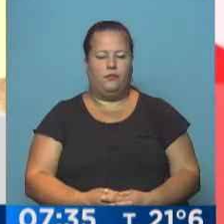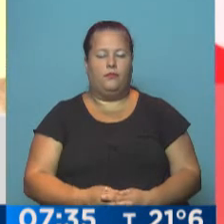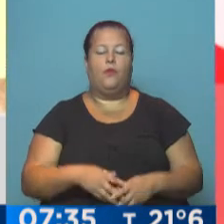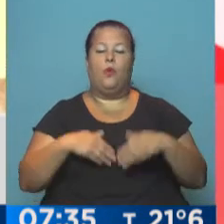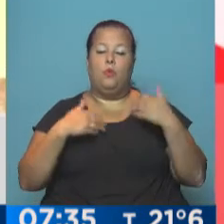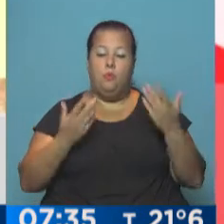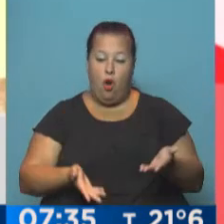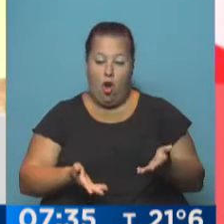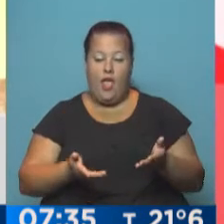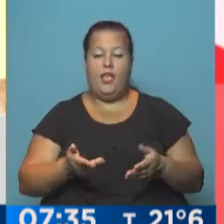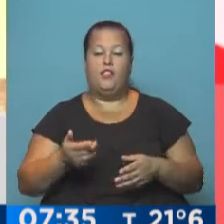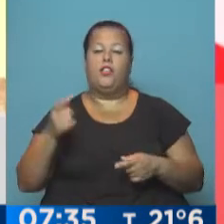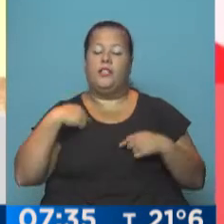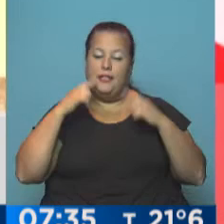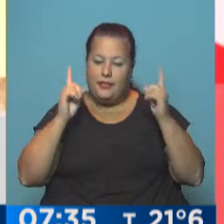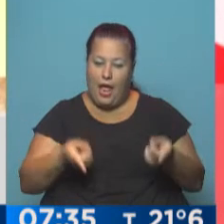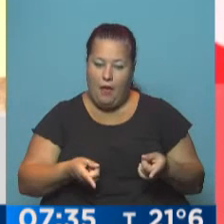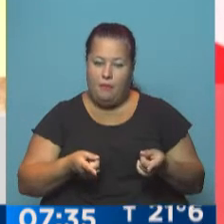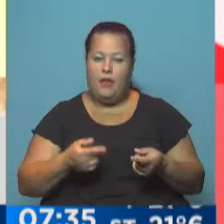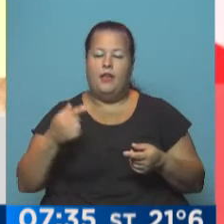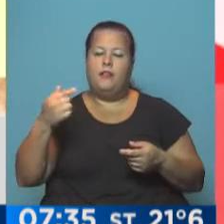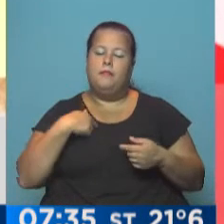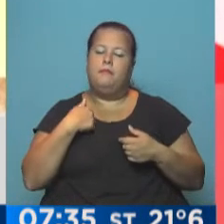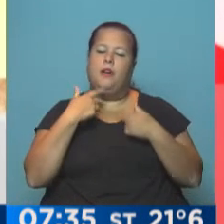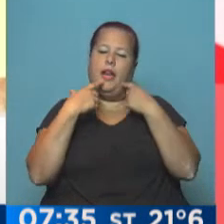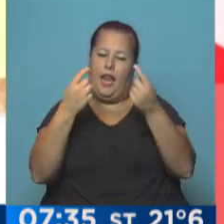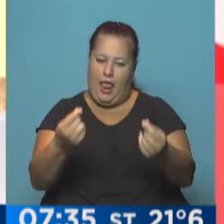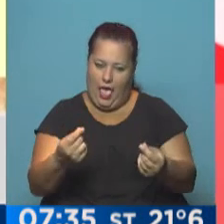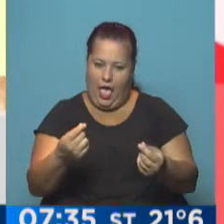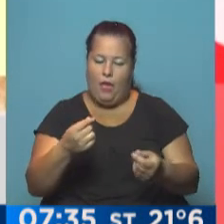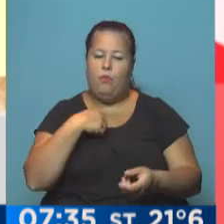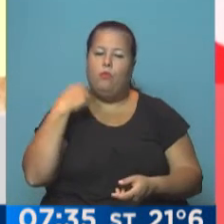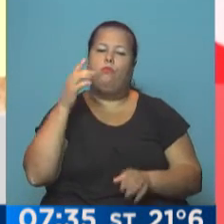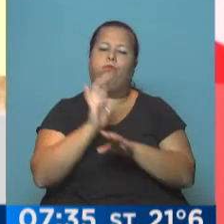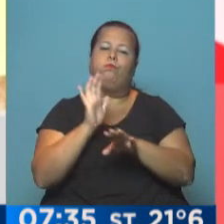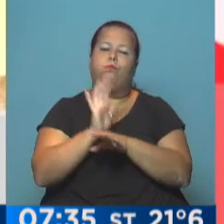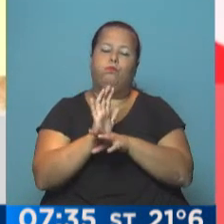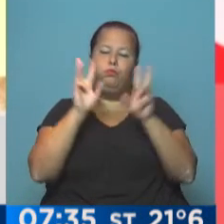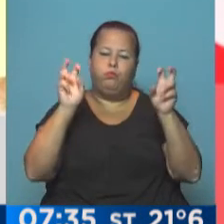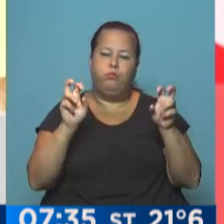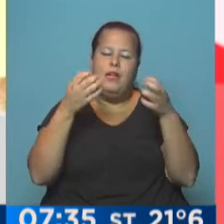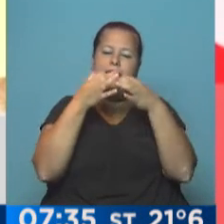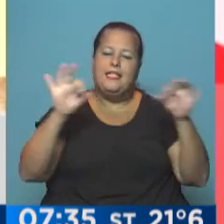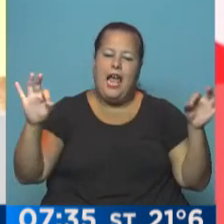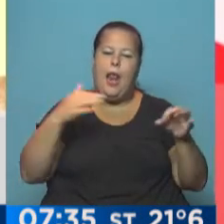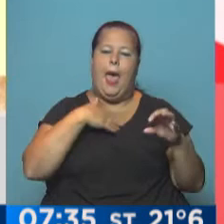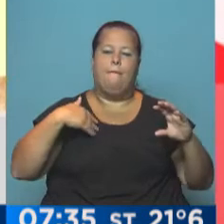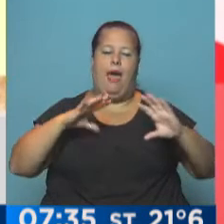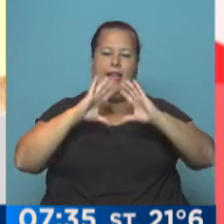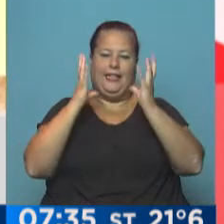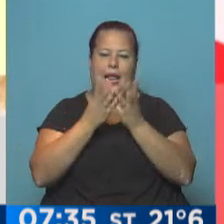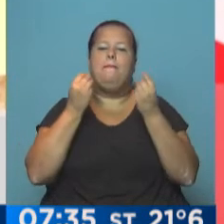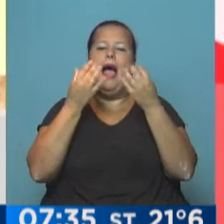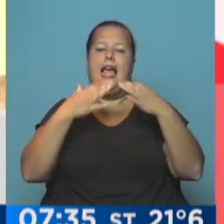hacer entrega también de nuestro manifiesto al que hemos llamado salvar la madre tierra para